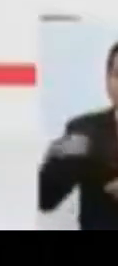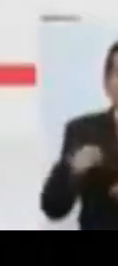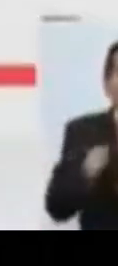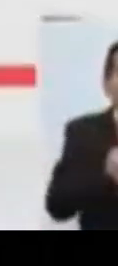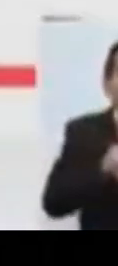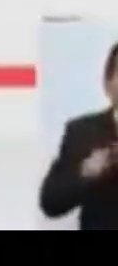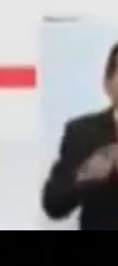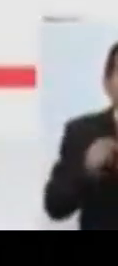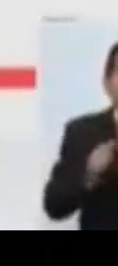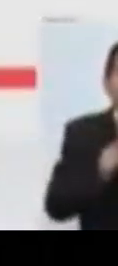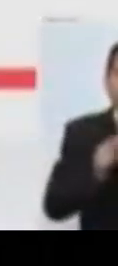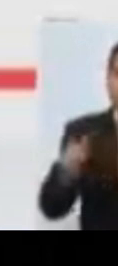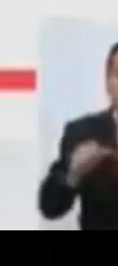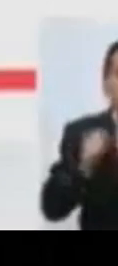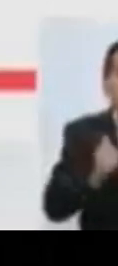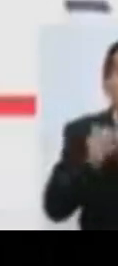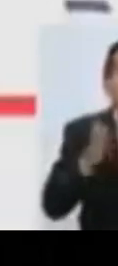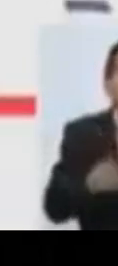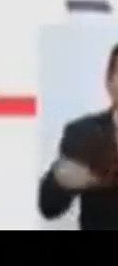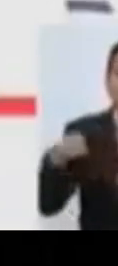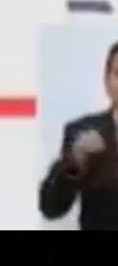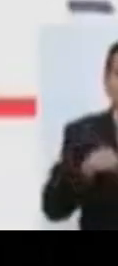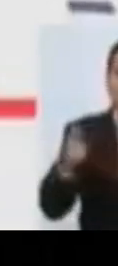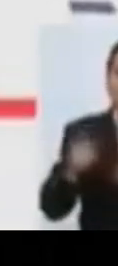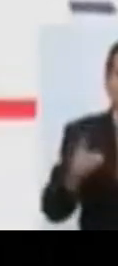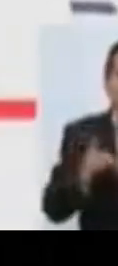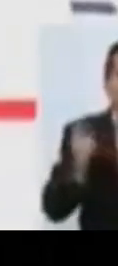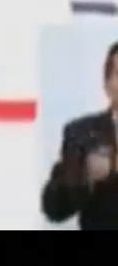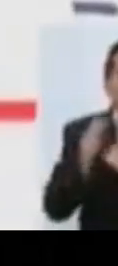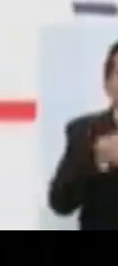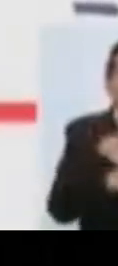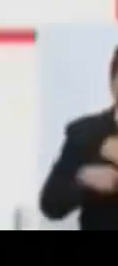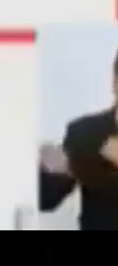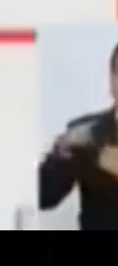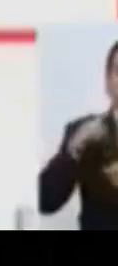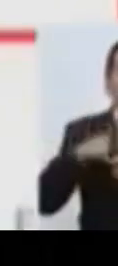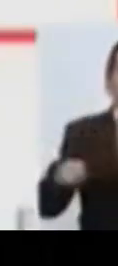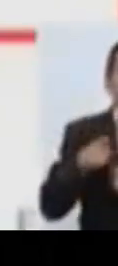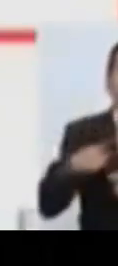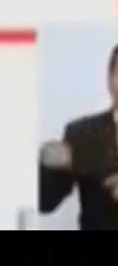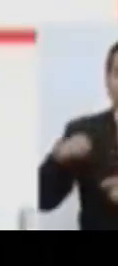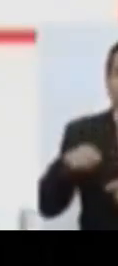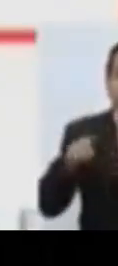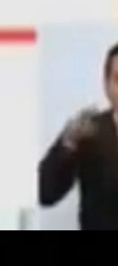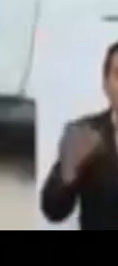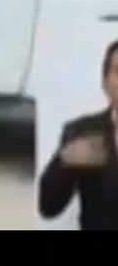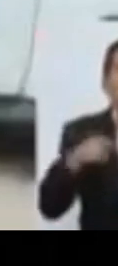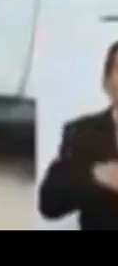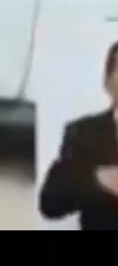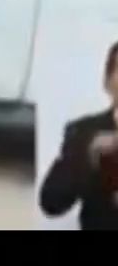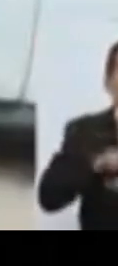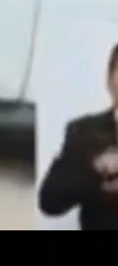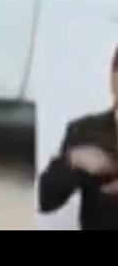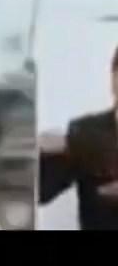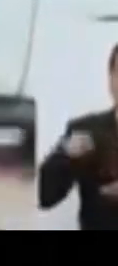amigos de los asambleístas departamentales y nacionales, son amigos de los diputados. Por eso no quieren investigar. Por eso ellos ahora